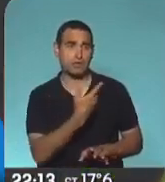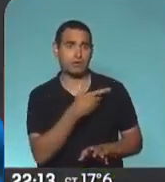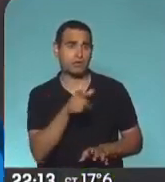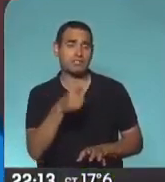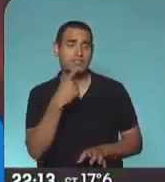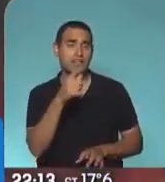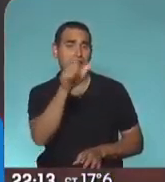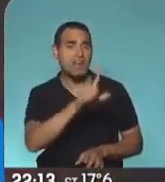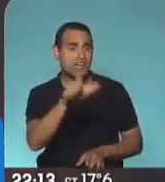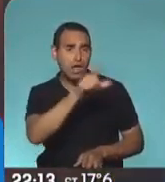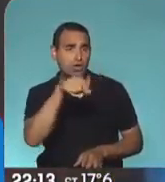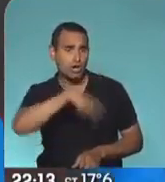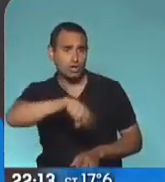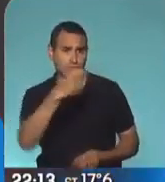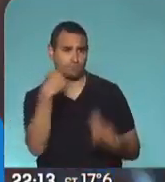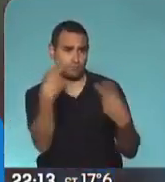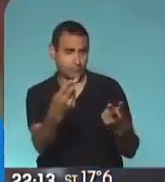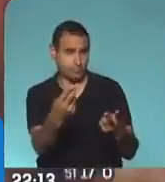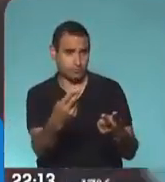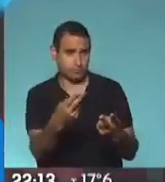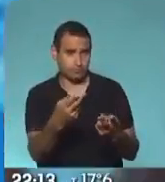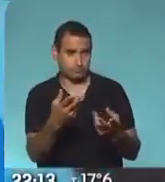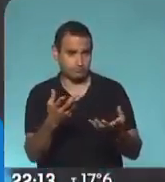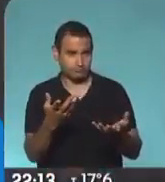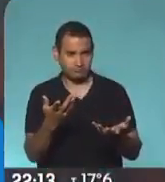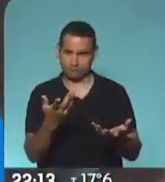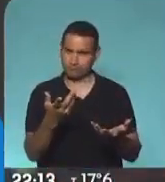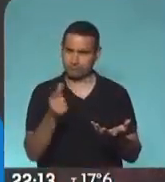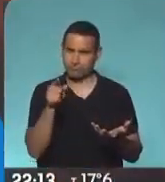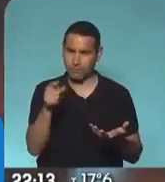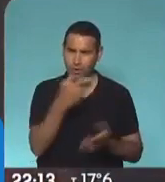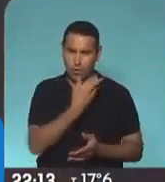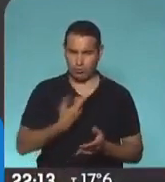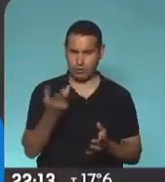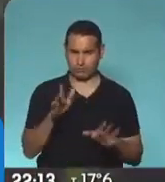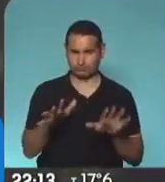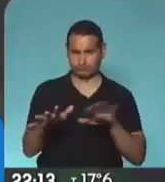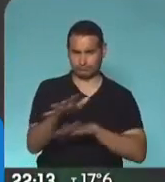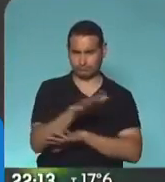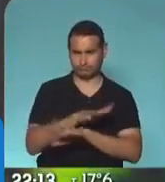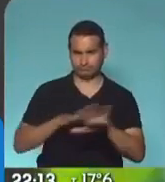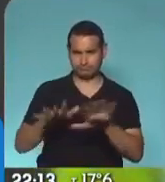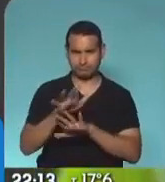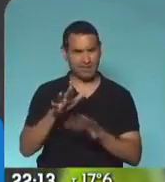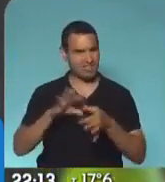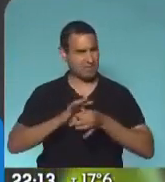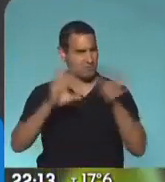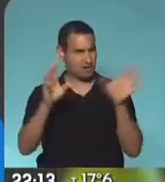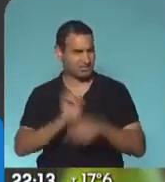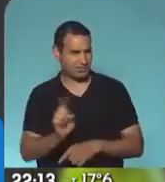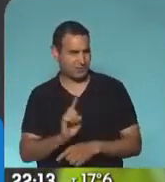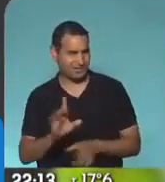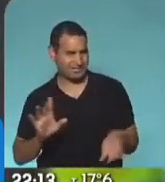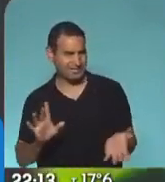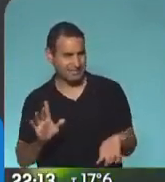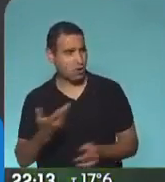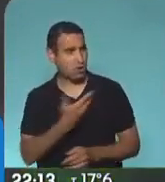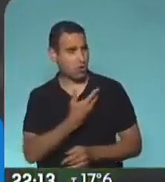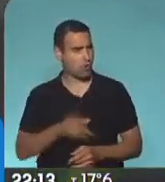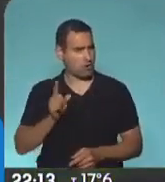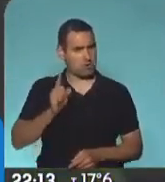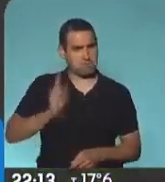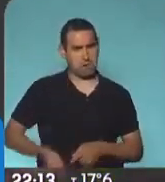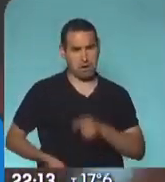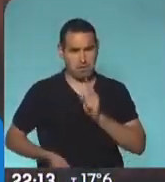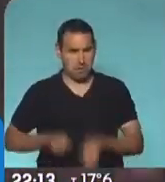a los legisladores, realmente en una maniobra tremendamente poco democrática, más allá de que vociferaban